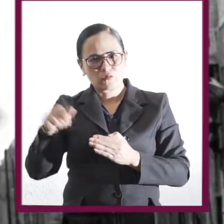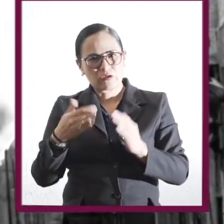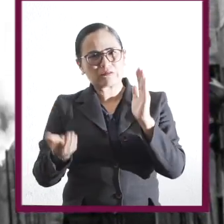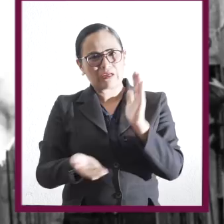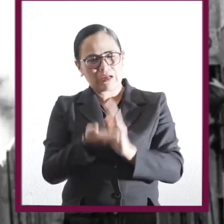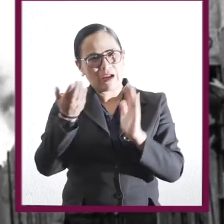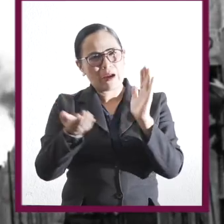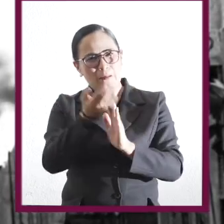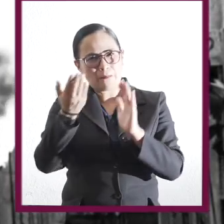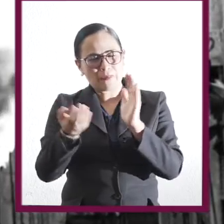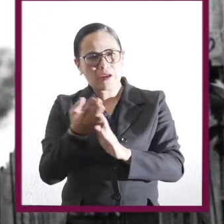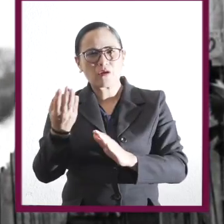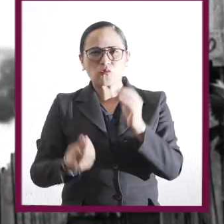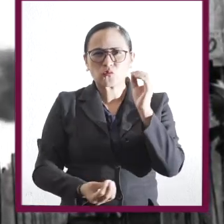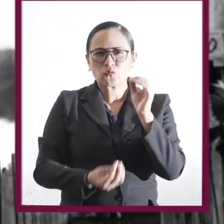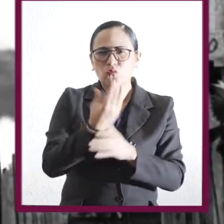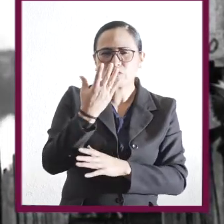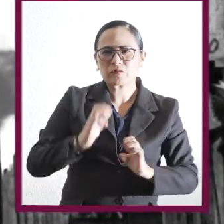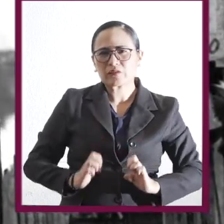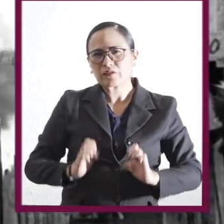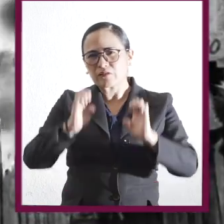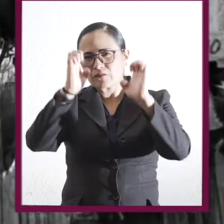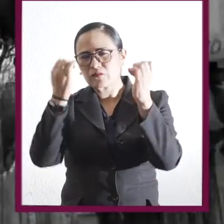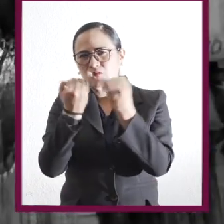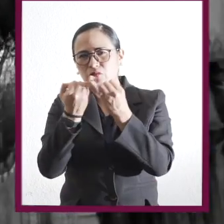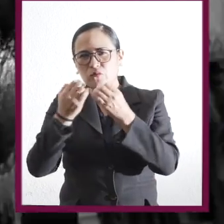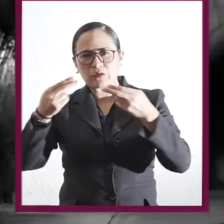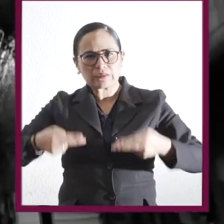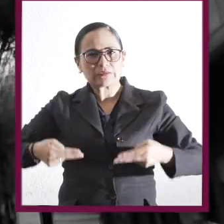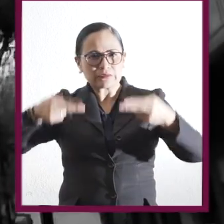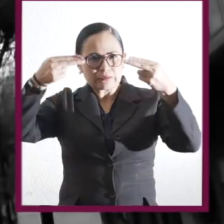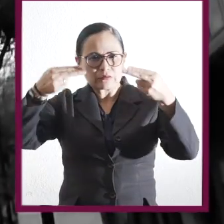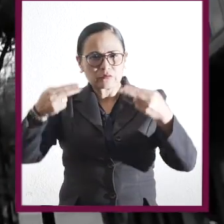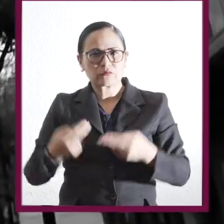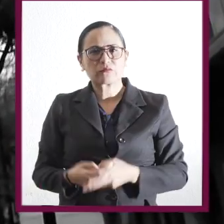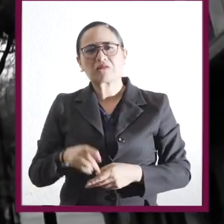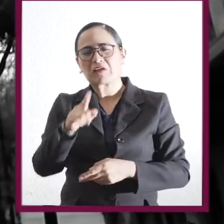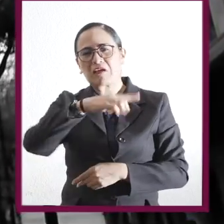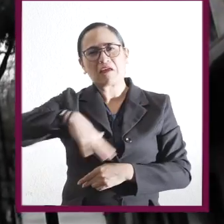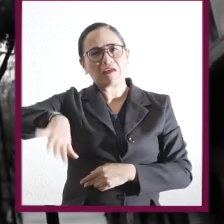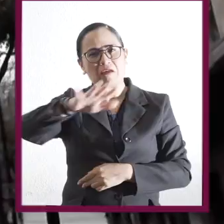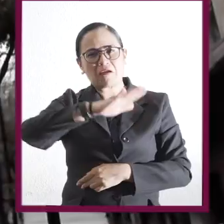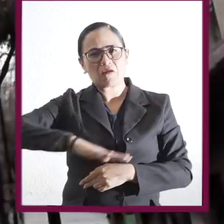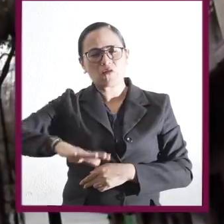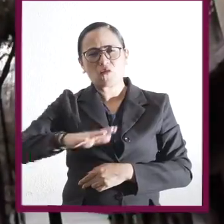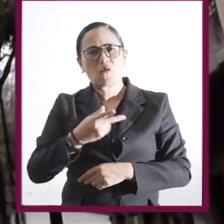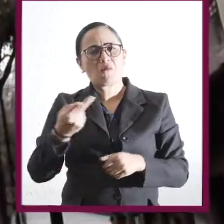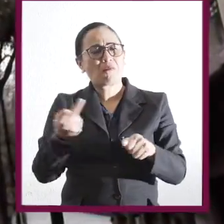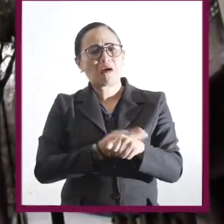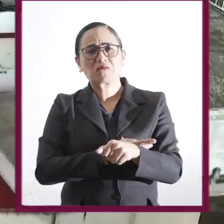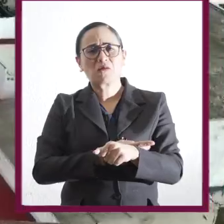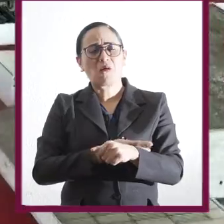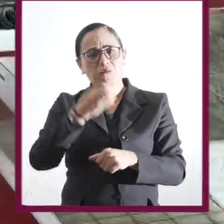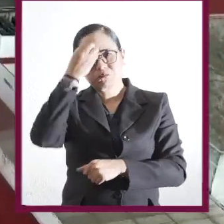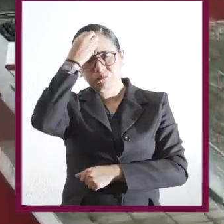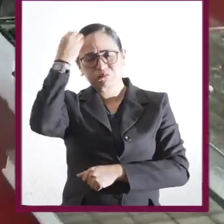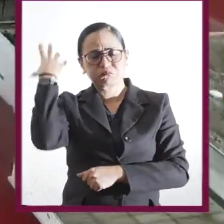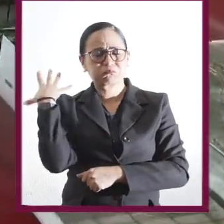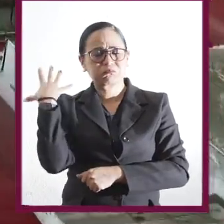fueron reemplazados por los nuevos inmuebles y servicios urbanos que prácticamente borraron las huellas de lo sucedido.